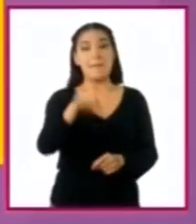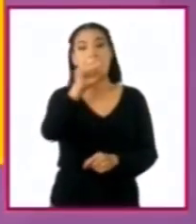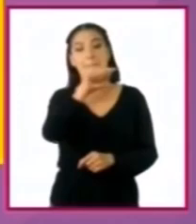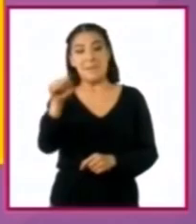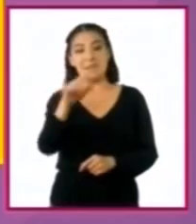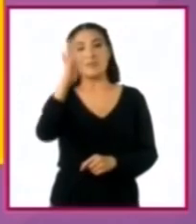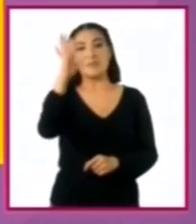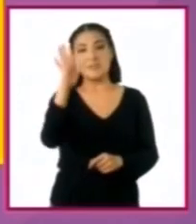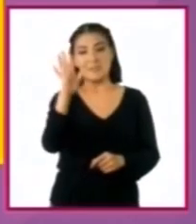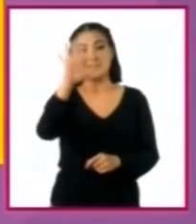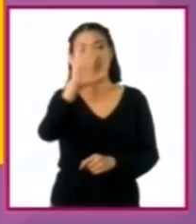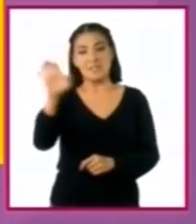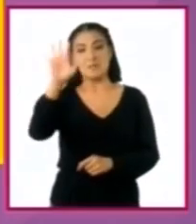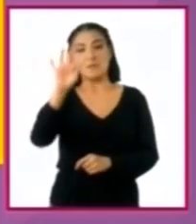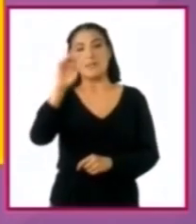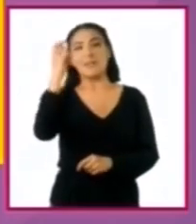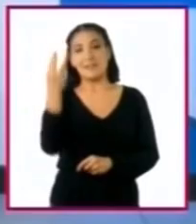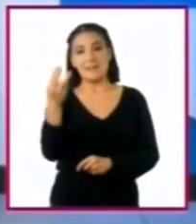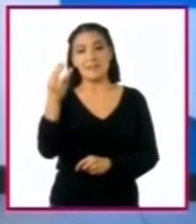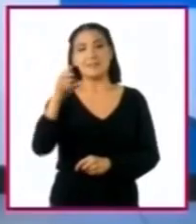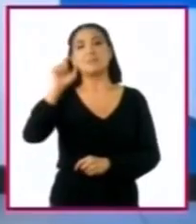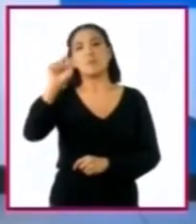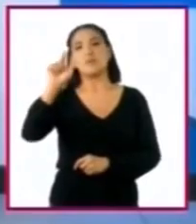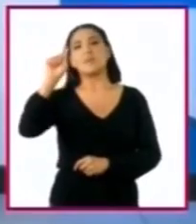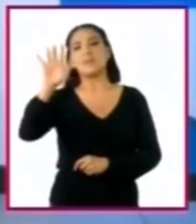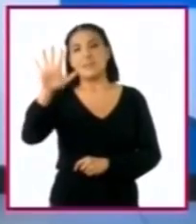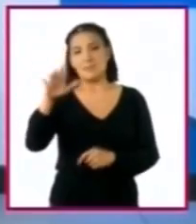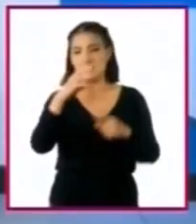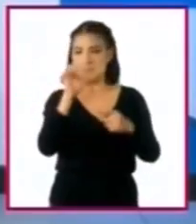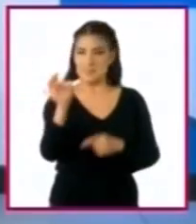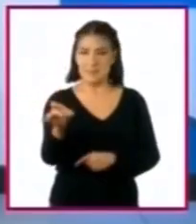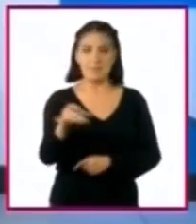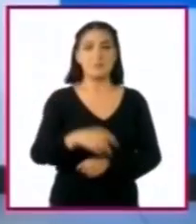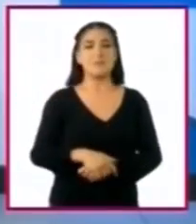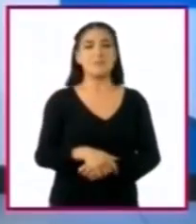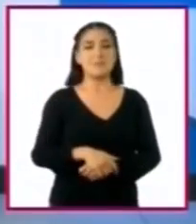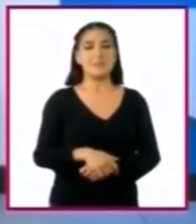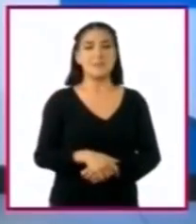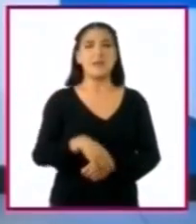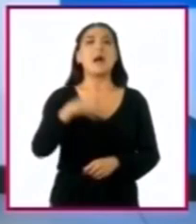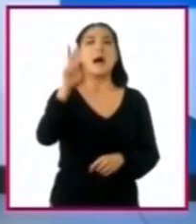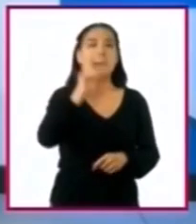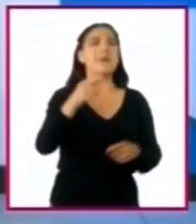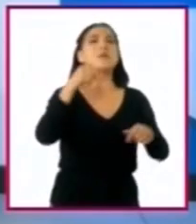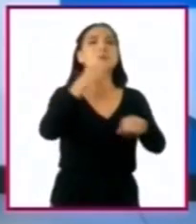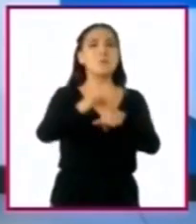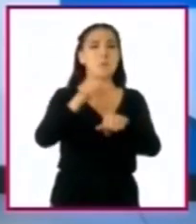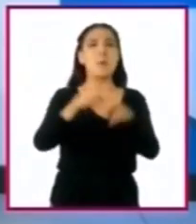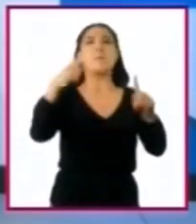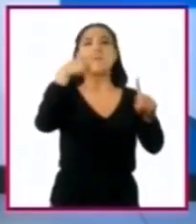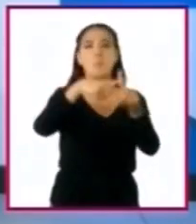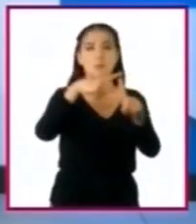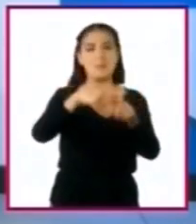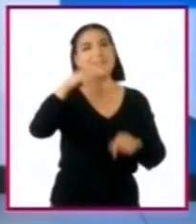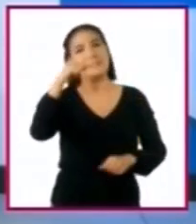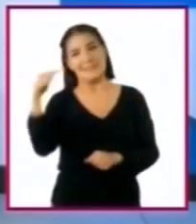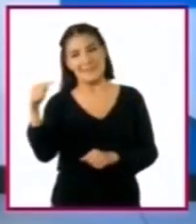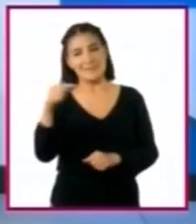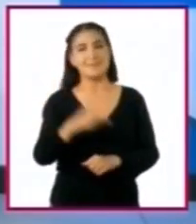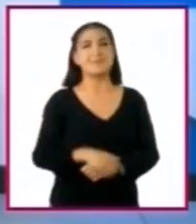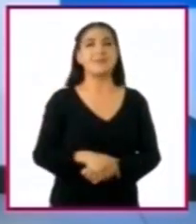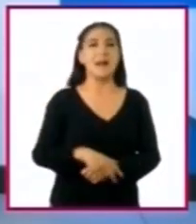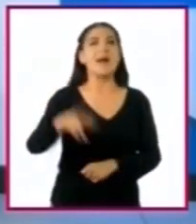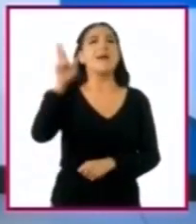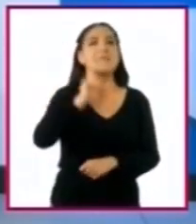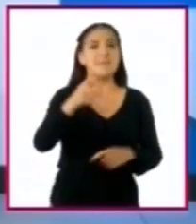543 con 75 centavos. Ahora vamos a operar con números positivos y negativos para